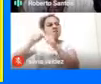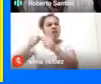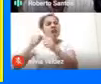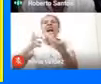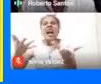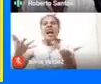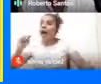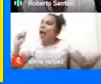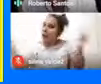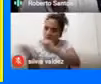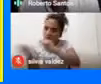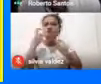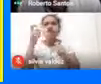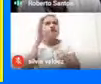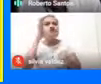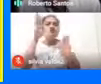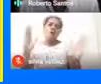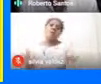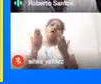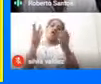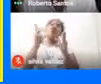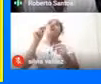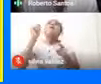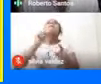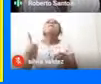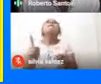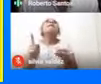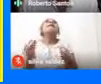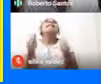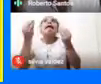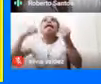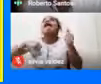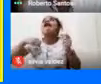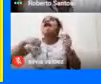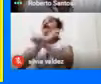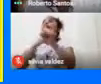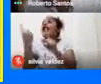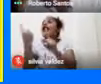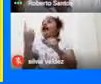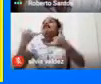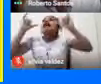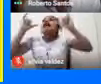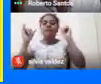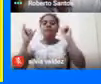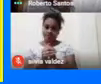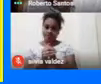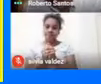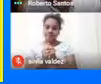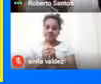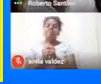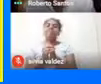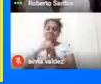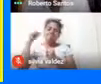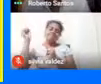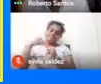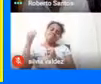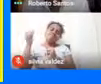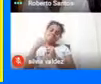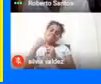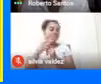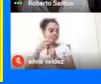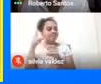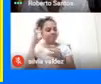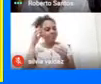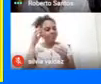buscar Un futuro mejor No para tener Una cultura general Más amplia Sí Me parece